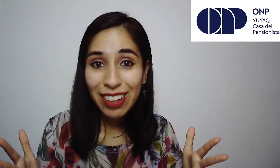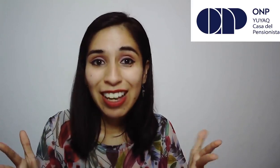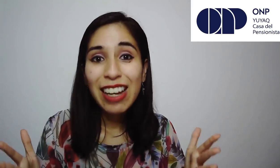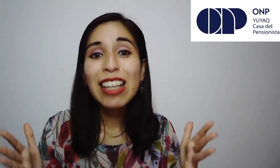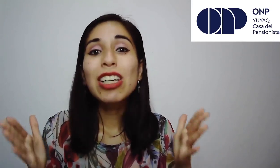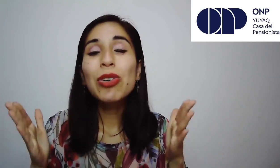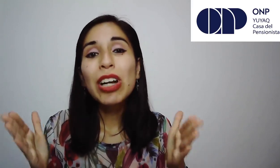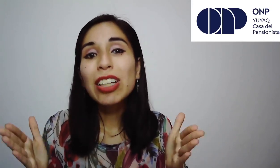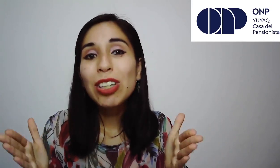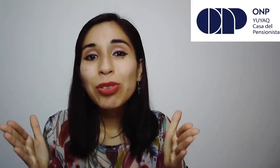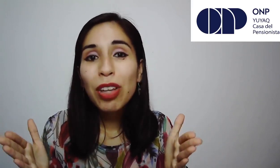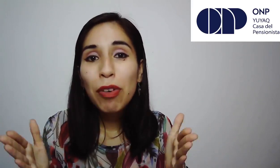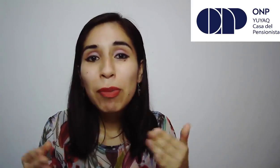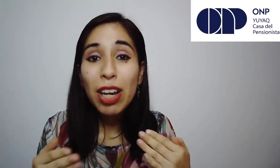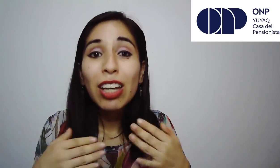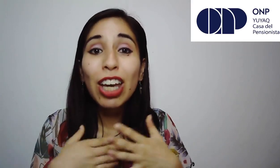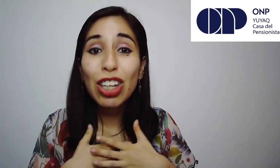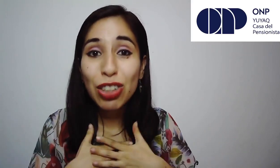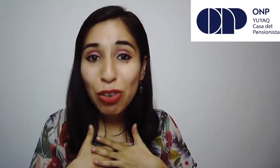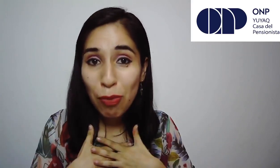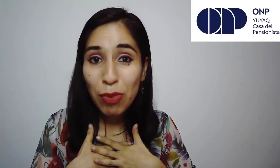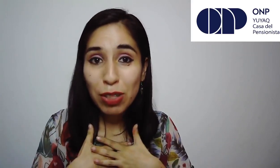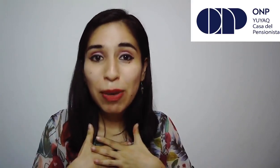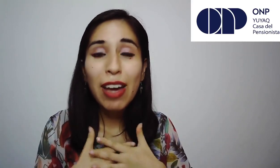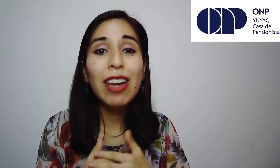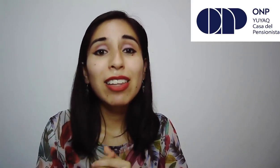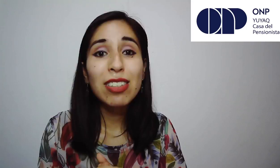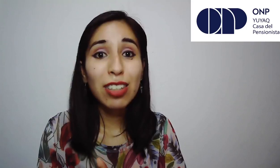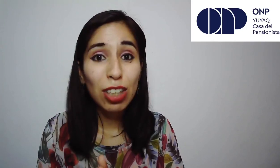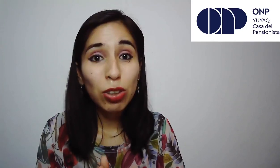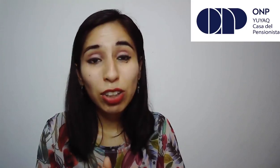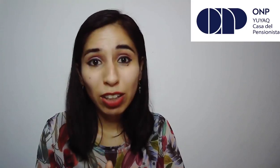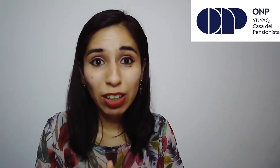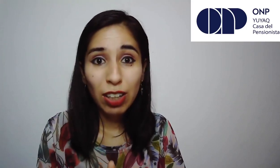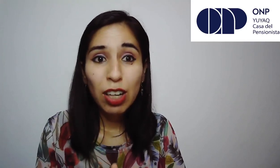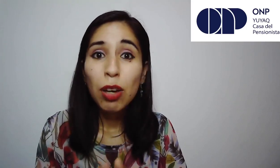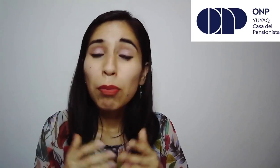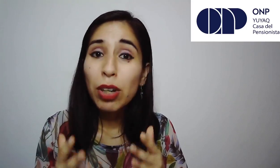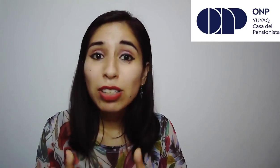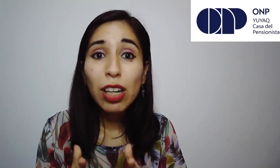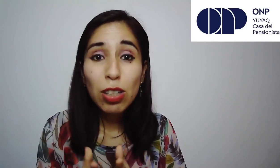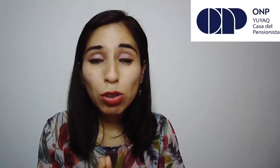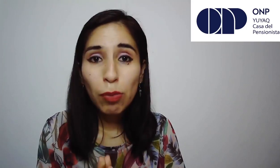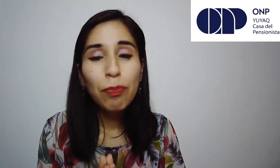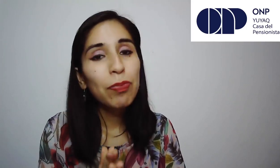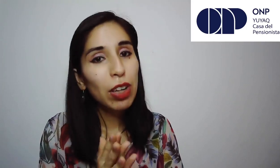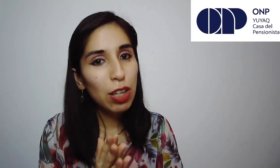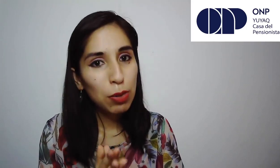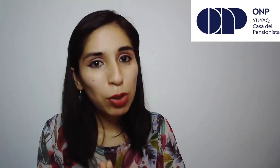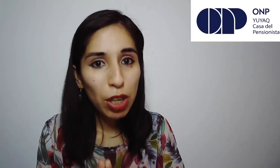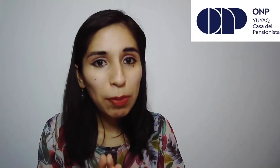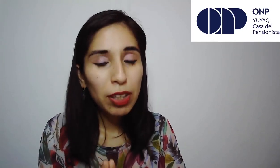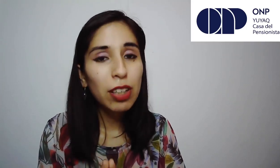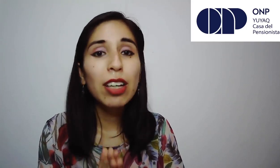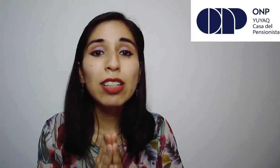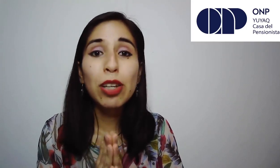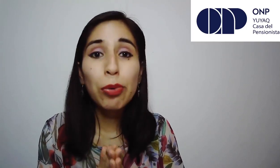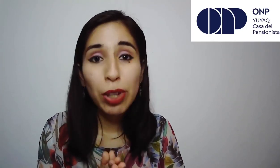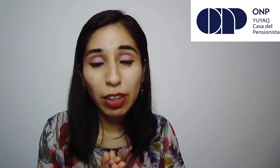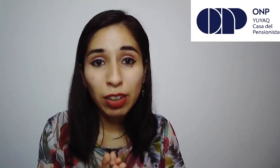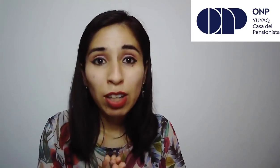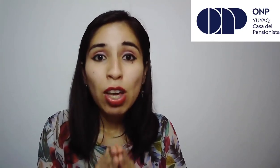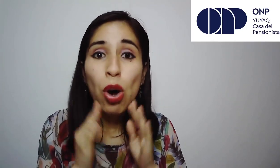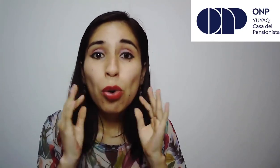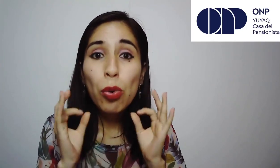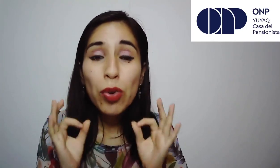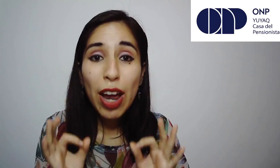la segunda familia que yo misma he decidido tener por esa razón les voy a pedir que se